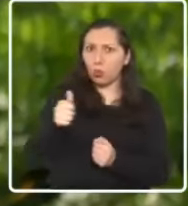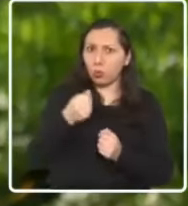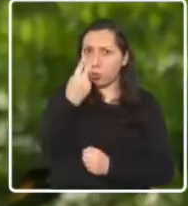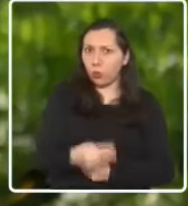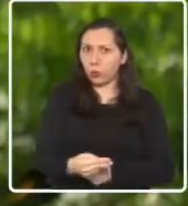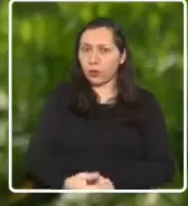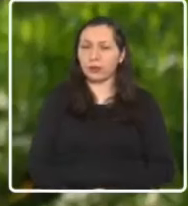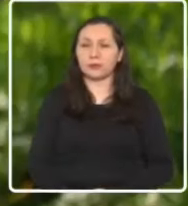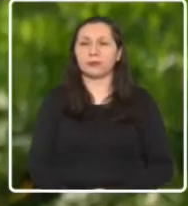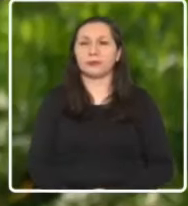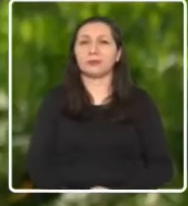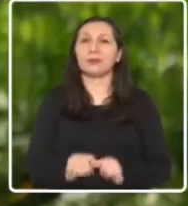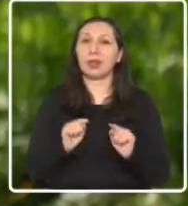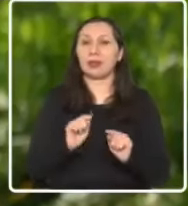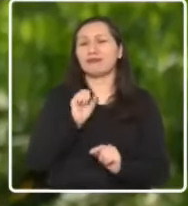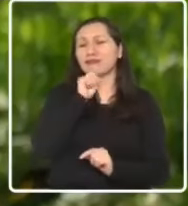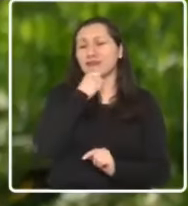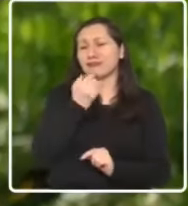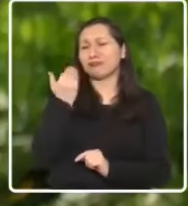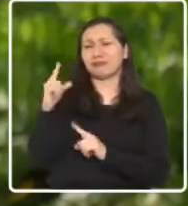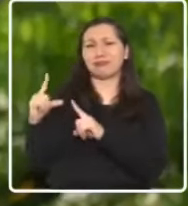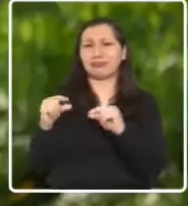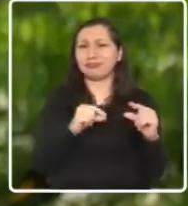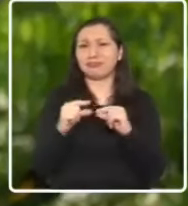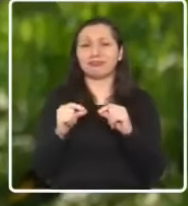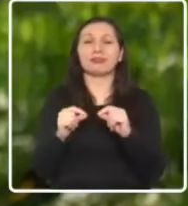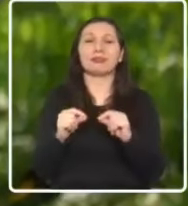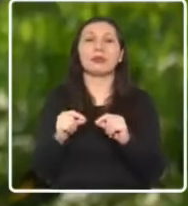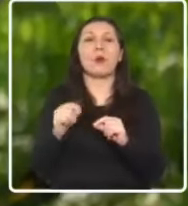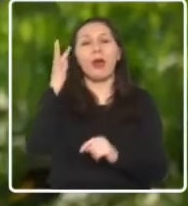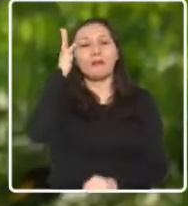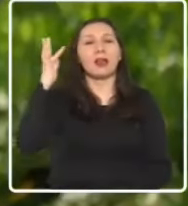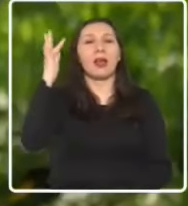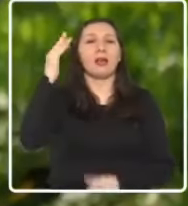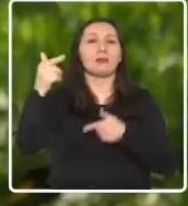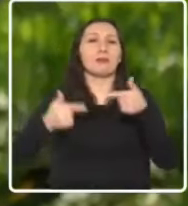todos. Esto es una vieja discusión en la filosofía política,